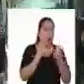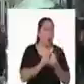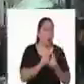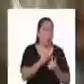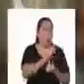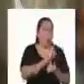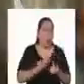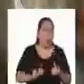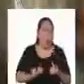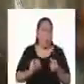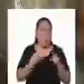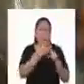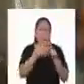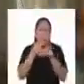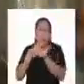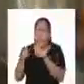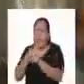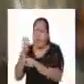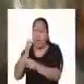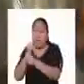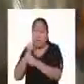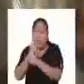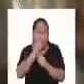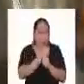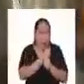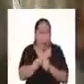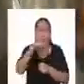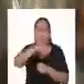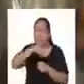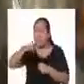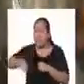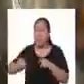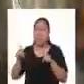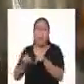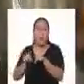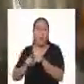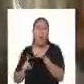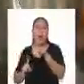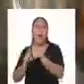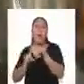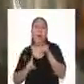las actividades económicas, ¿no? Que se necesitan mutuamente, ¿no?